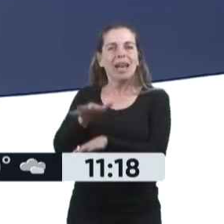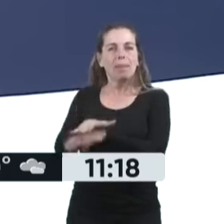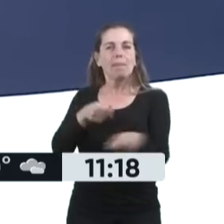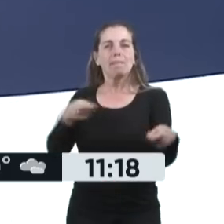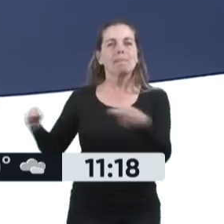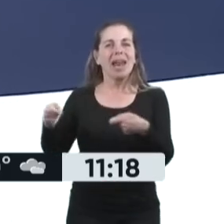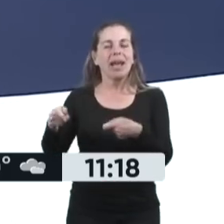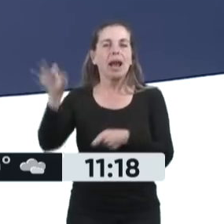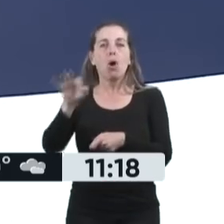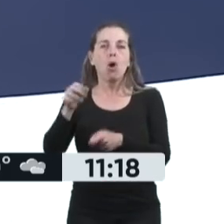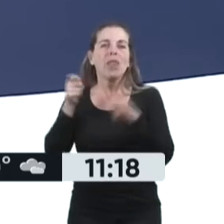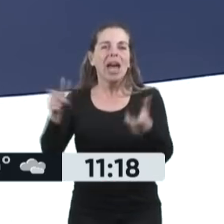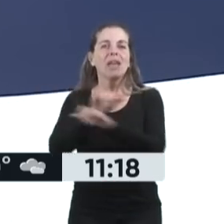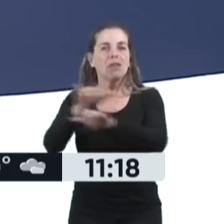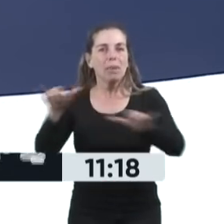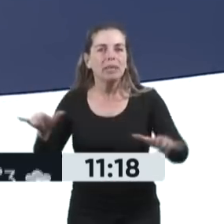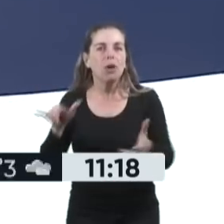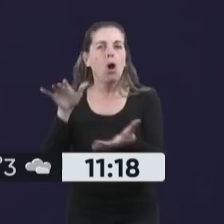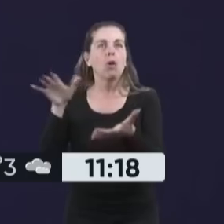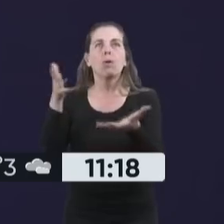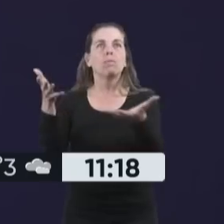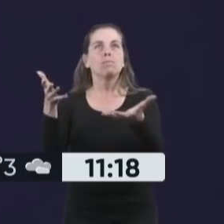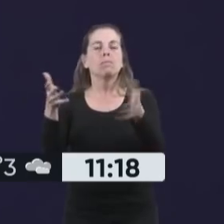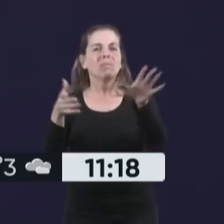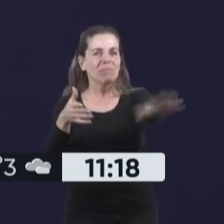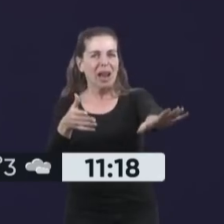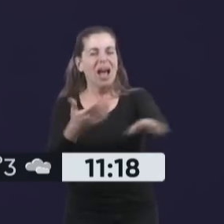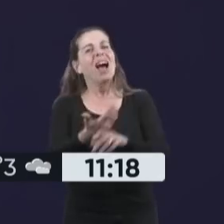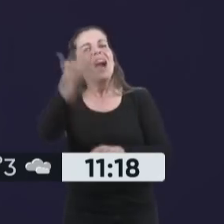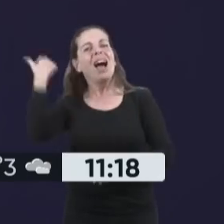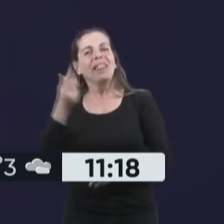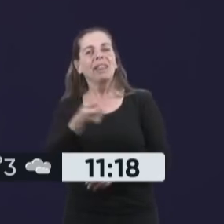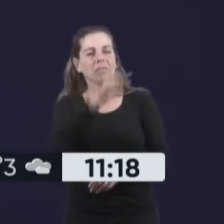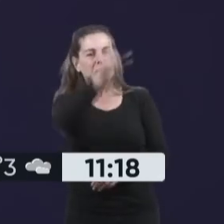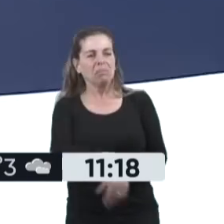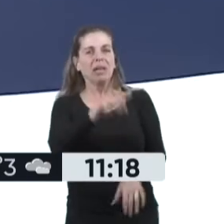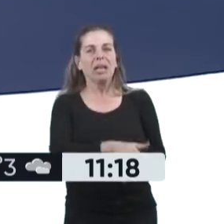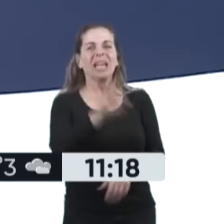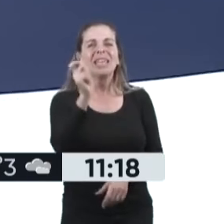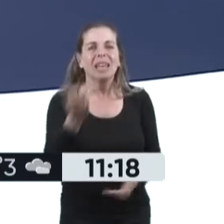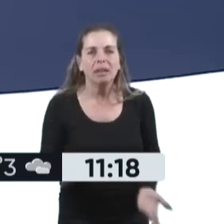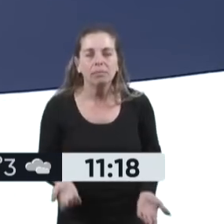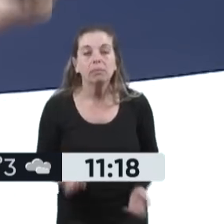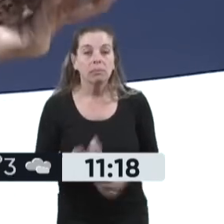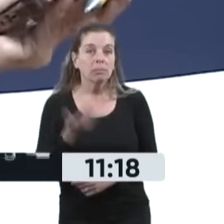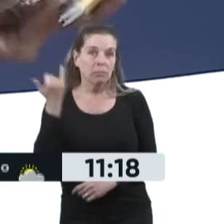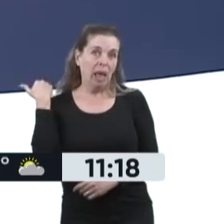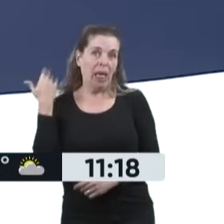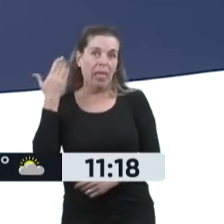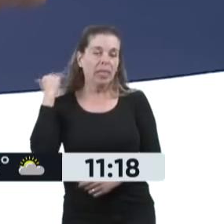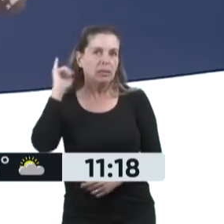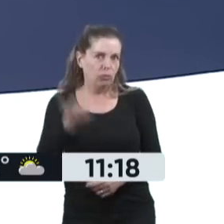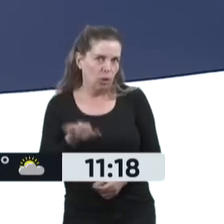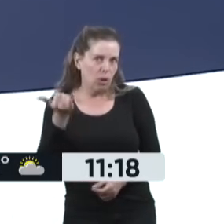de explicar o ¿Y antes de quién se acompañar. encargaba? Perdóname. Antes había una oficina,